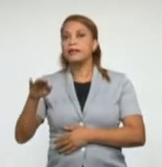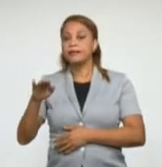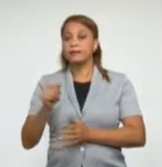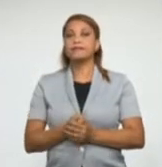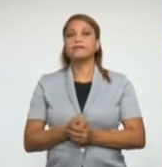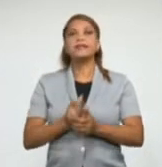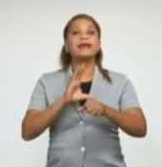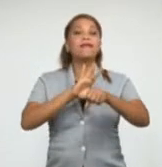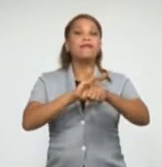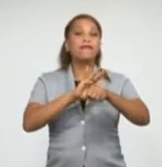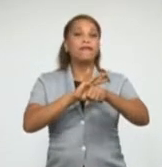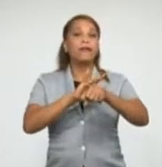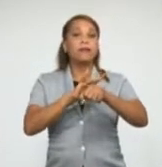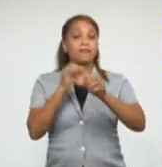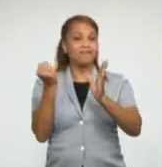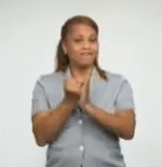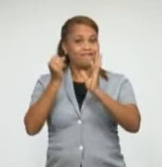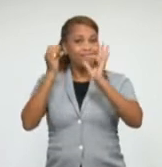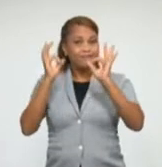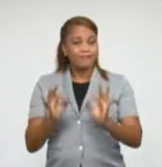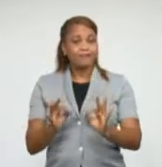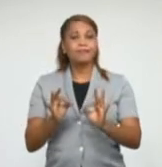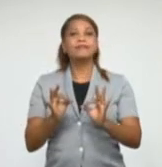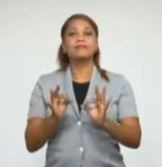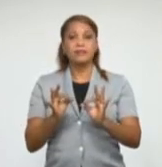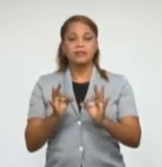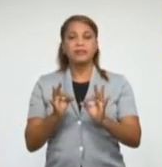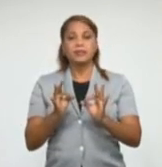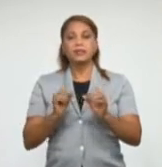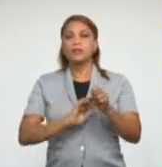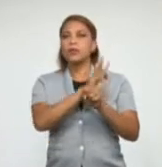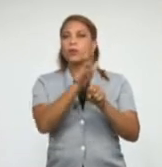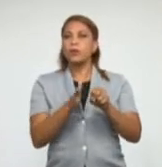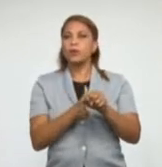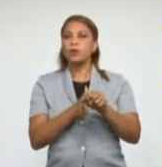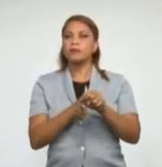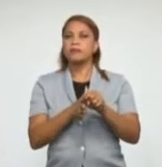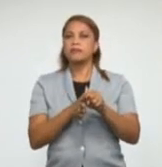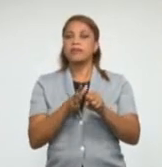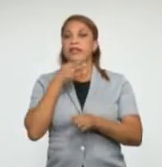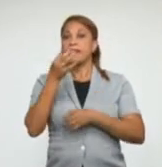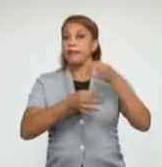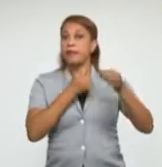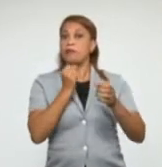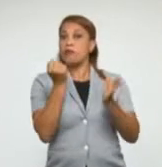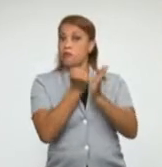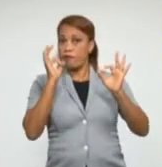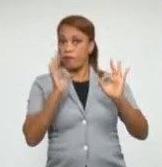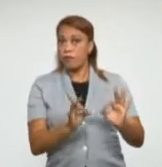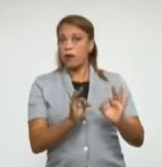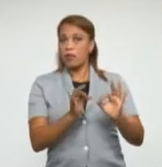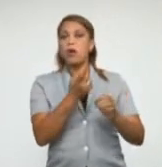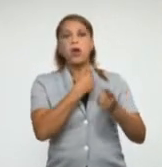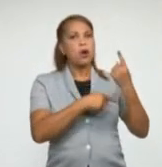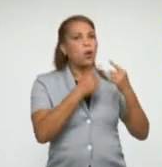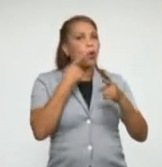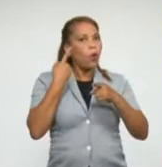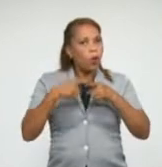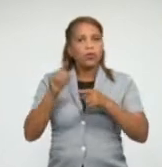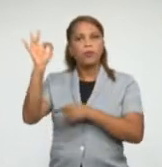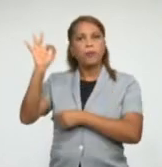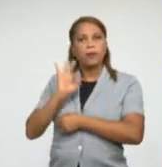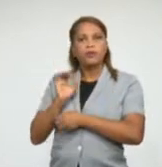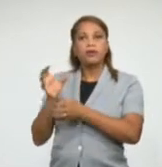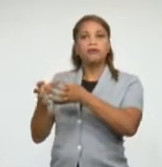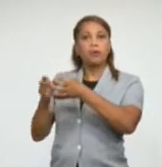enfermos, activos, confirmados de la COVID. Estamos hablando de los que están confirmados. No estamos hablando que hay un porciento importante